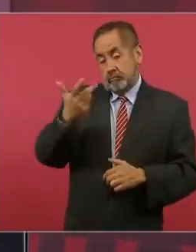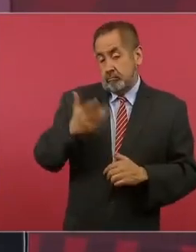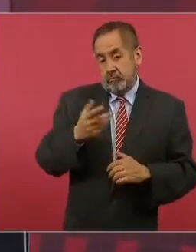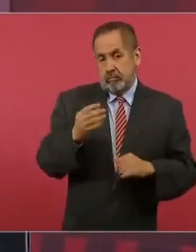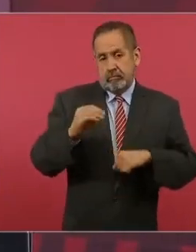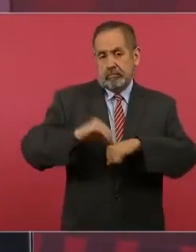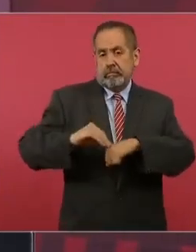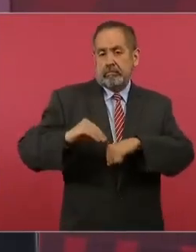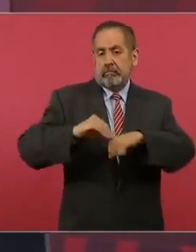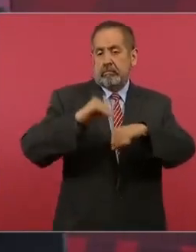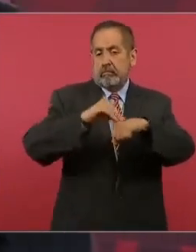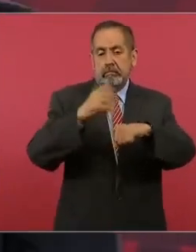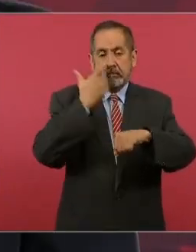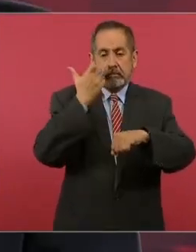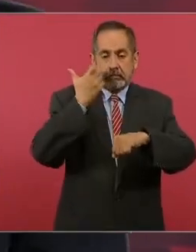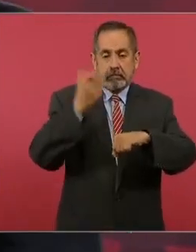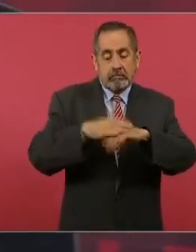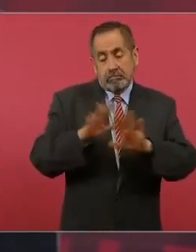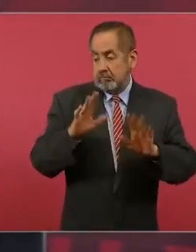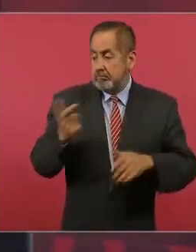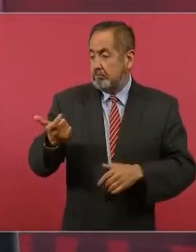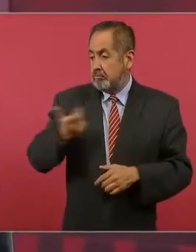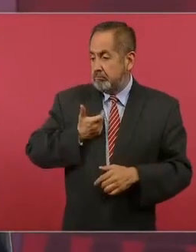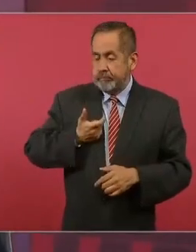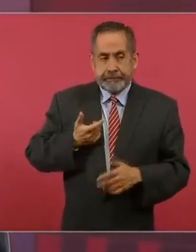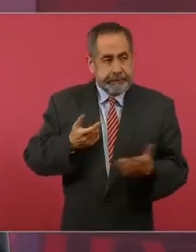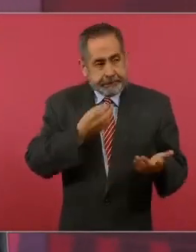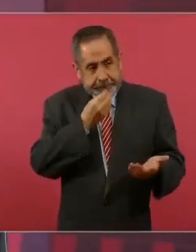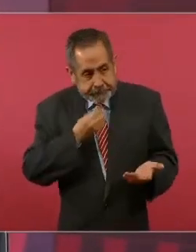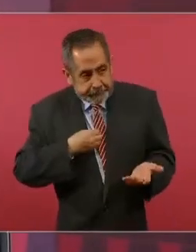también le aumentan